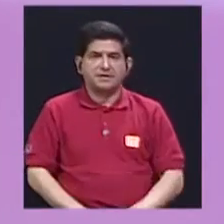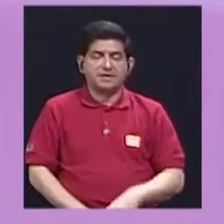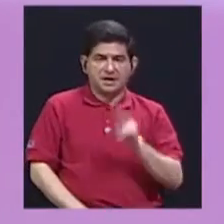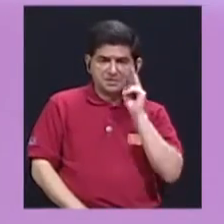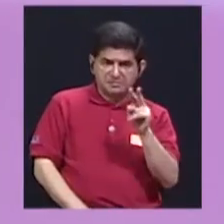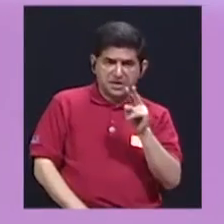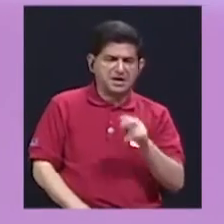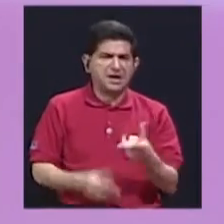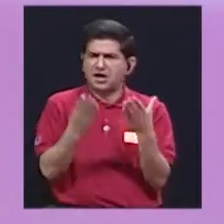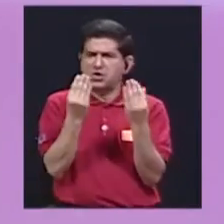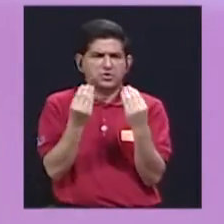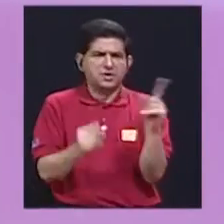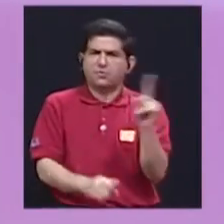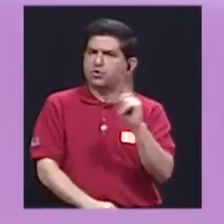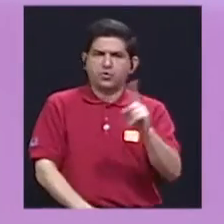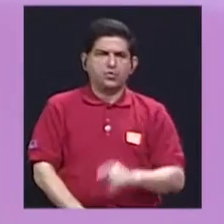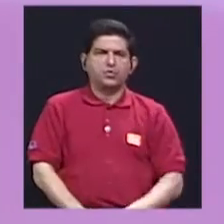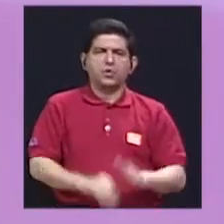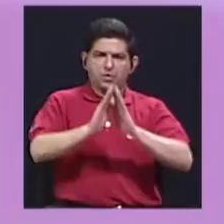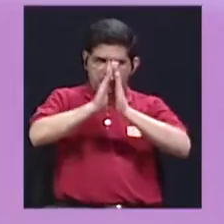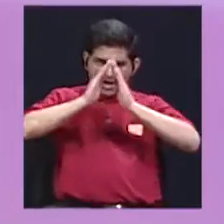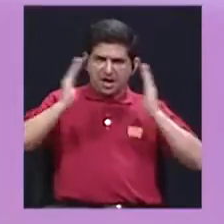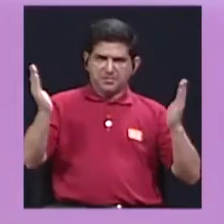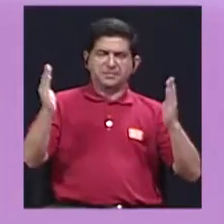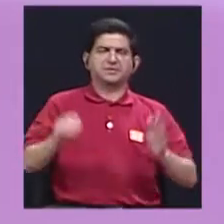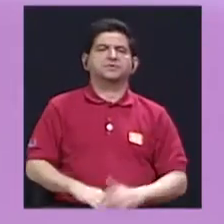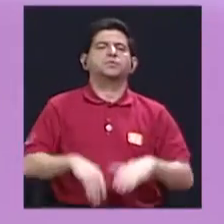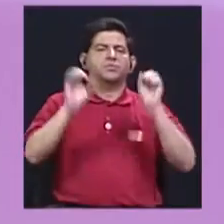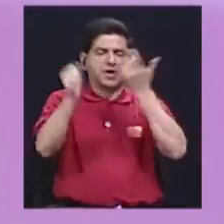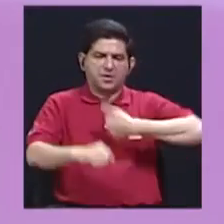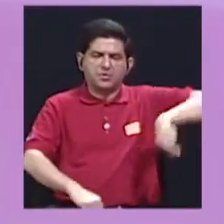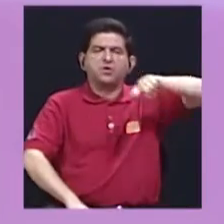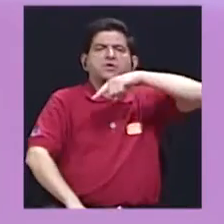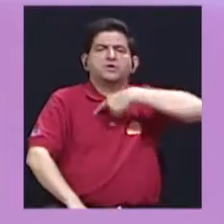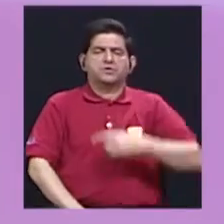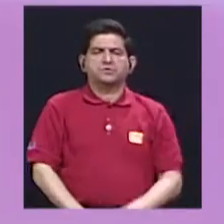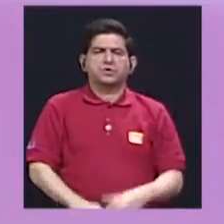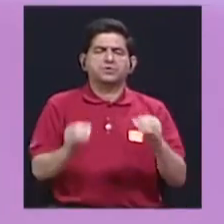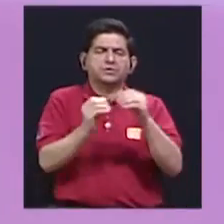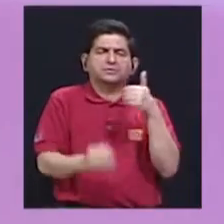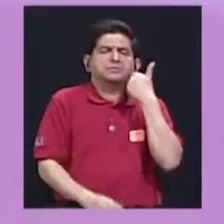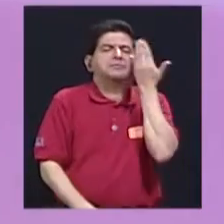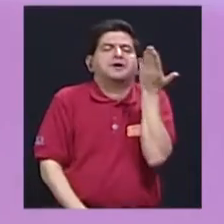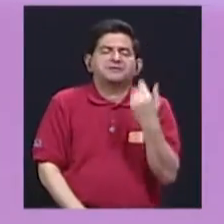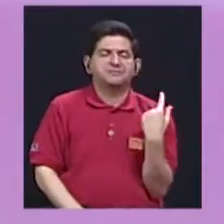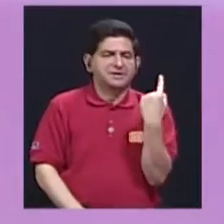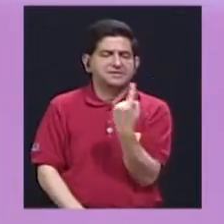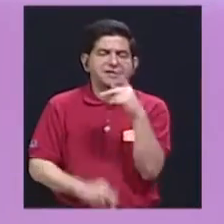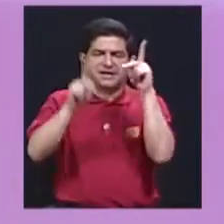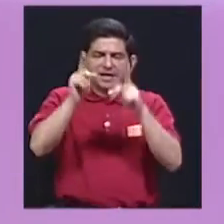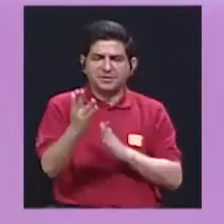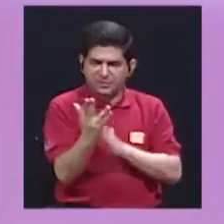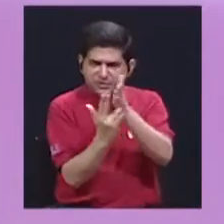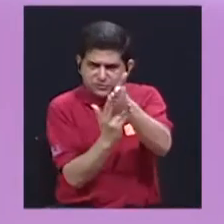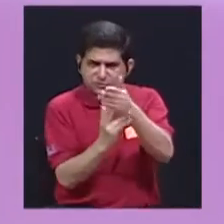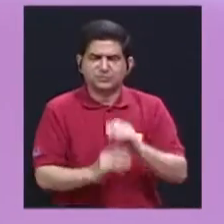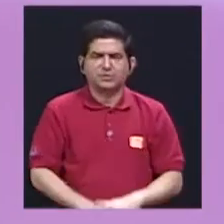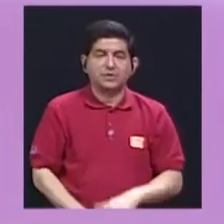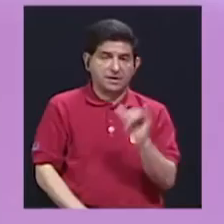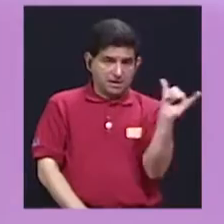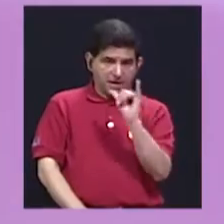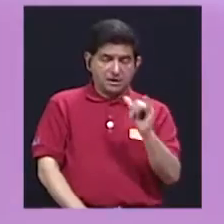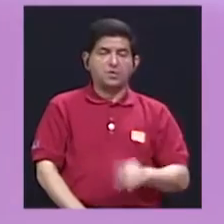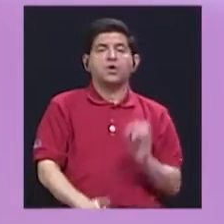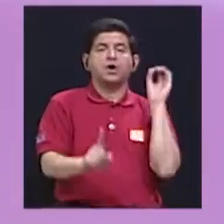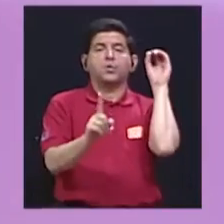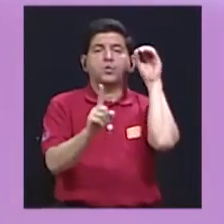que verla como un temor sino más bien abrirse para que podamos llegar con más facilidad a cada uno de ellos y que también